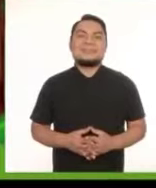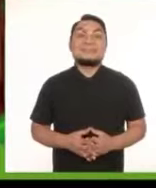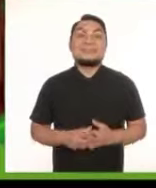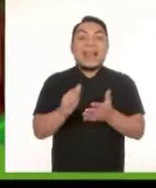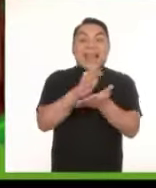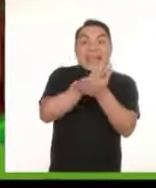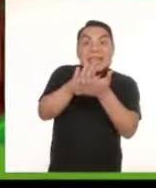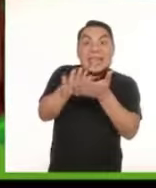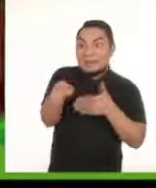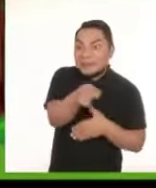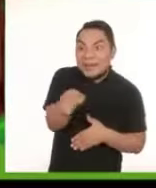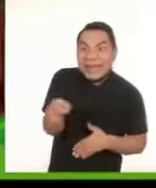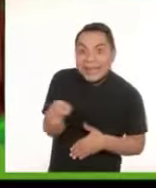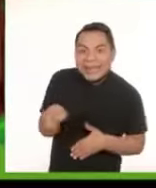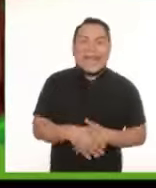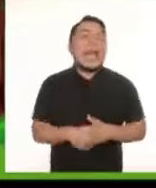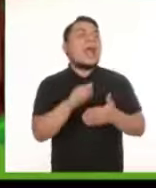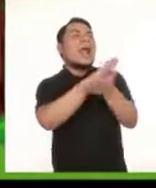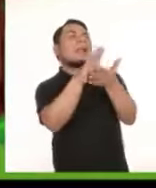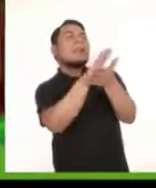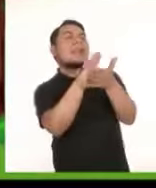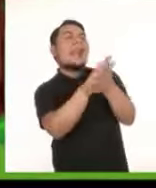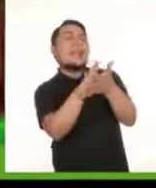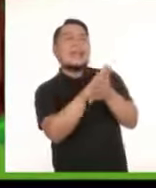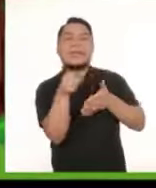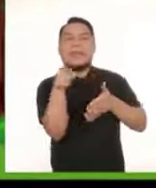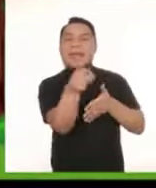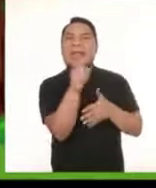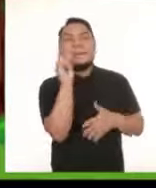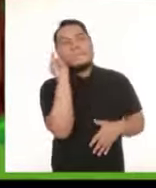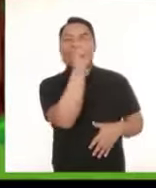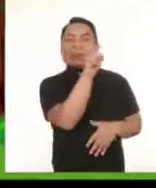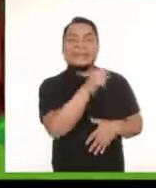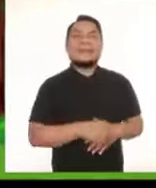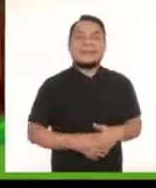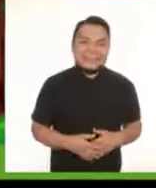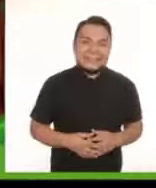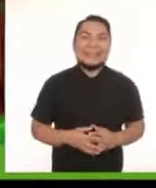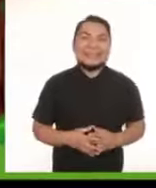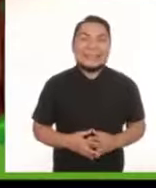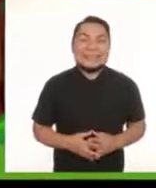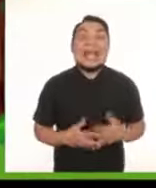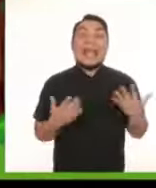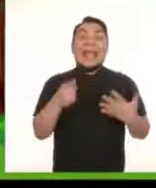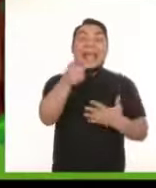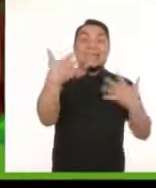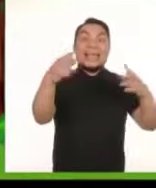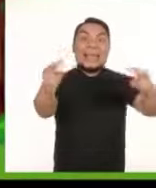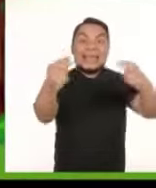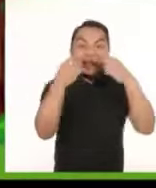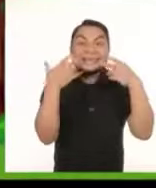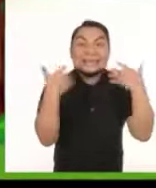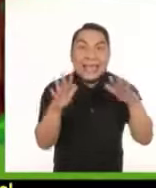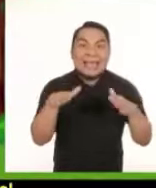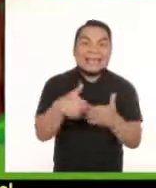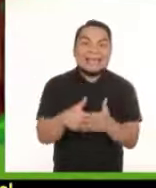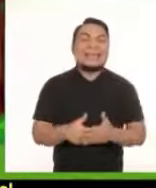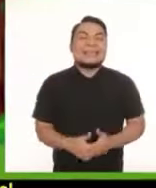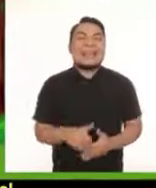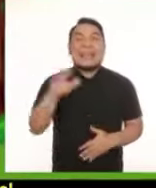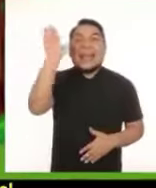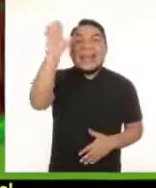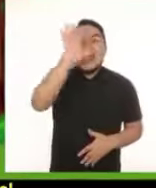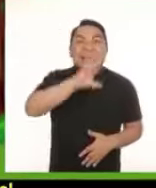Limpio por aquí, limpio por allá. ¡Ya están aquí!